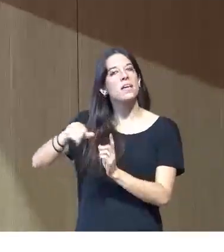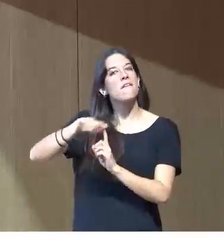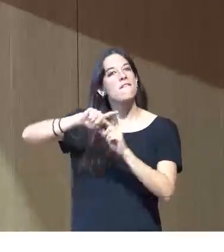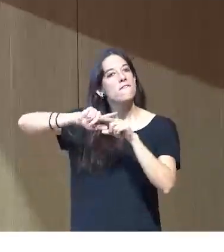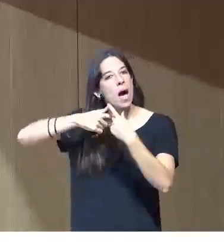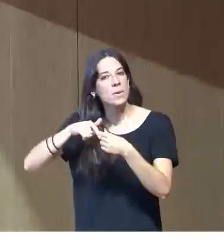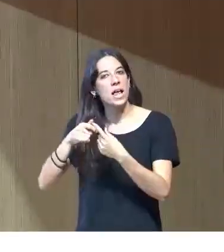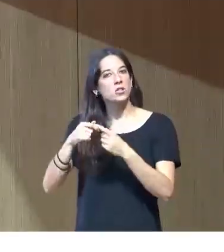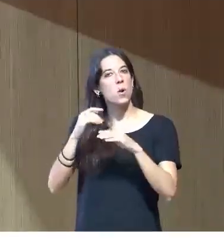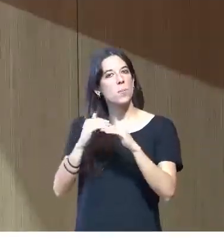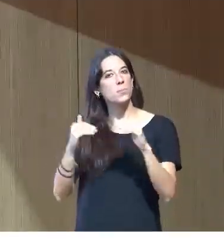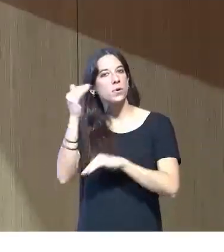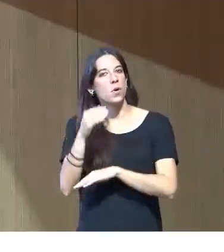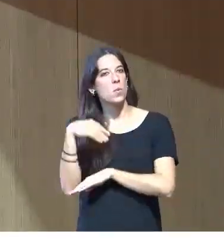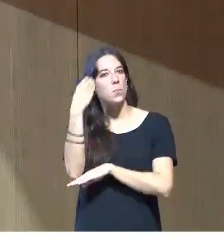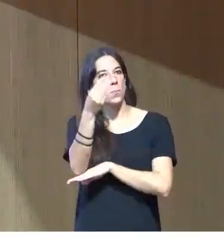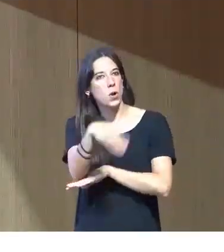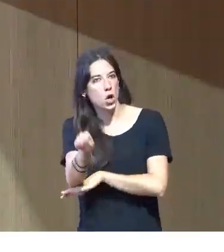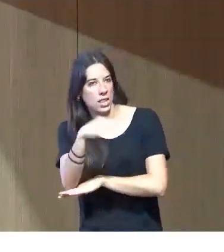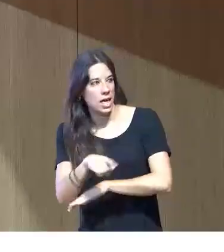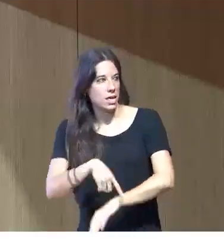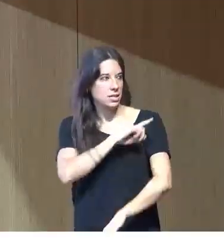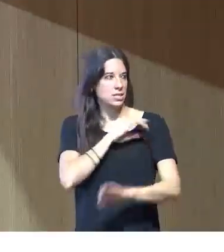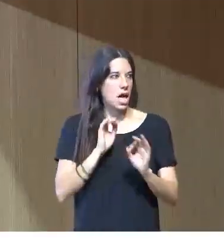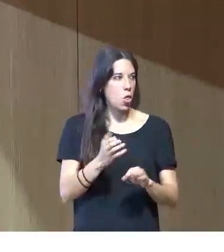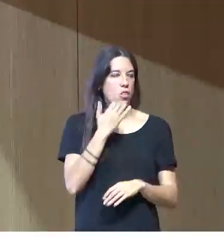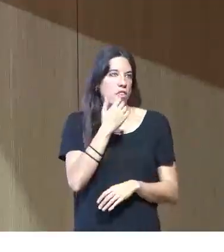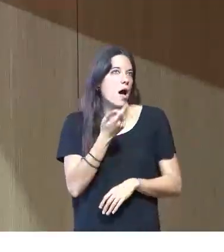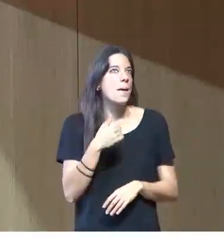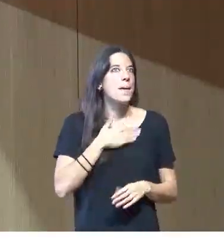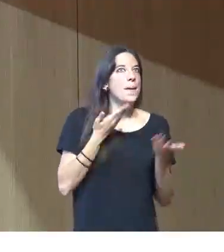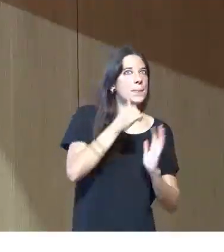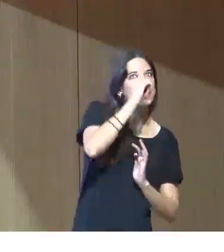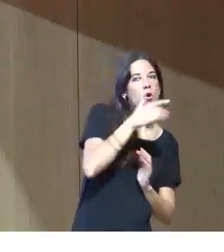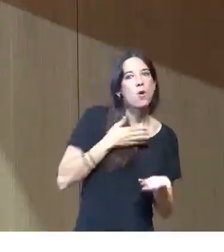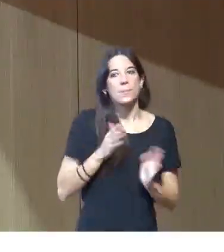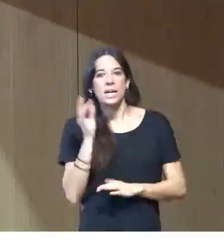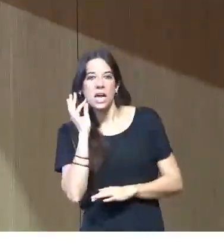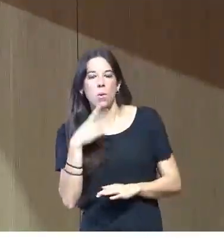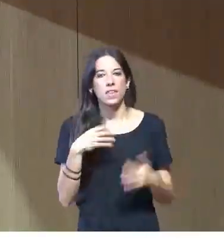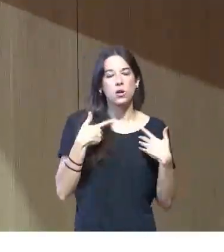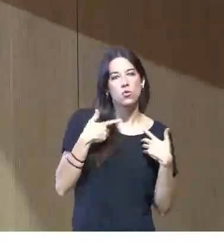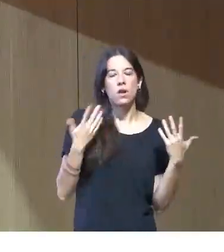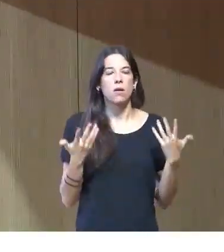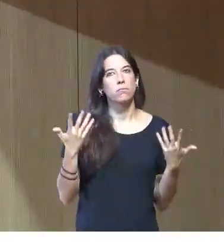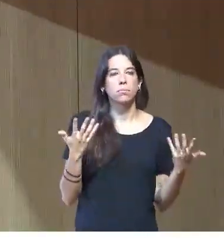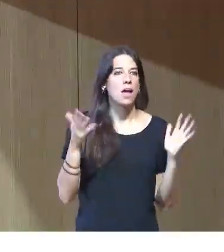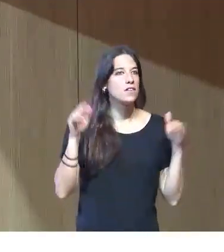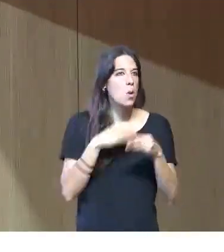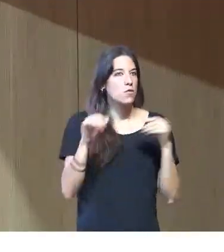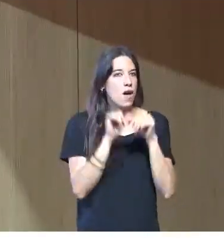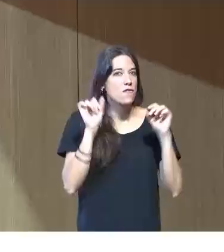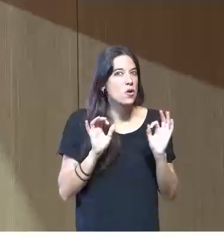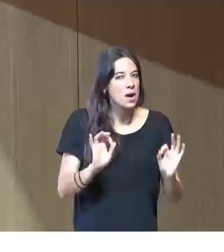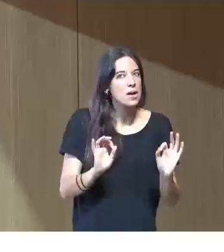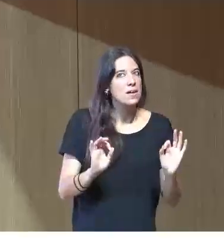pues pues mi hijo mi hija pues para qué va a sufrir no O lo hacen de tal manera que al final necesitamos tener